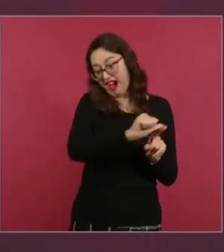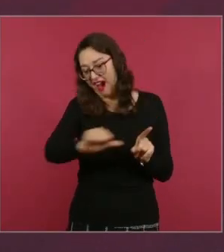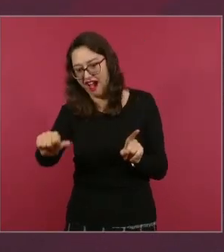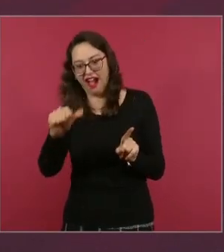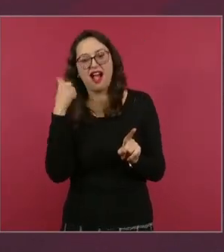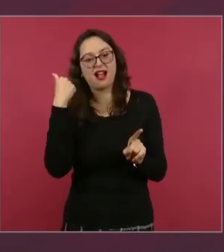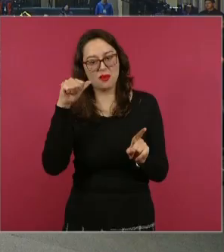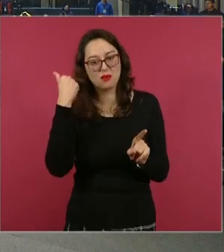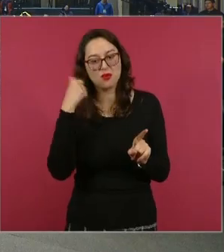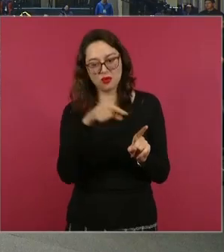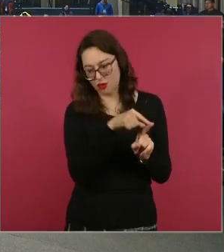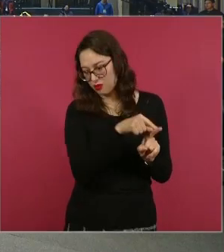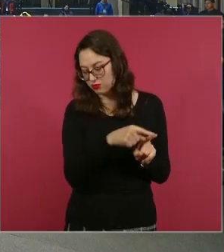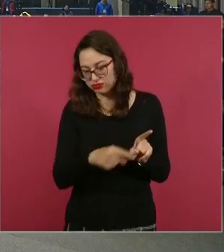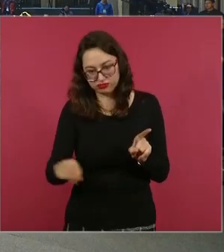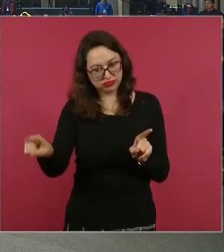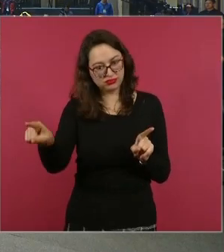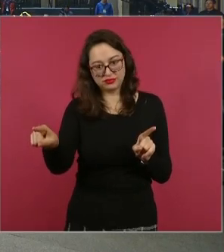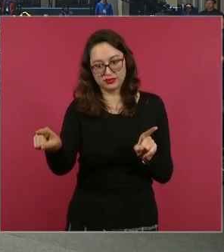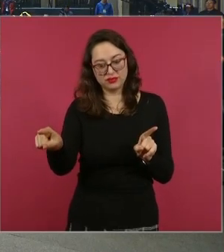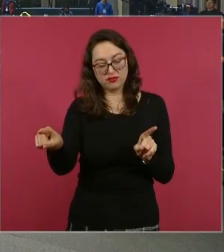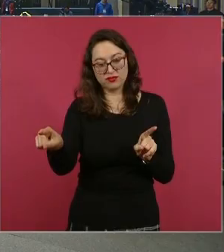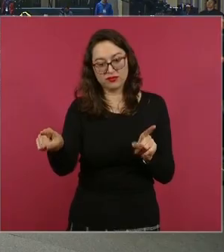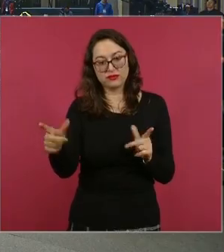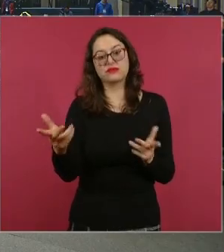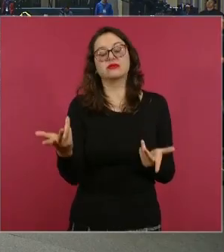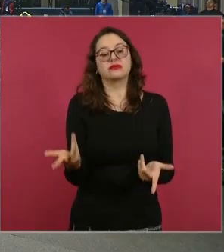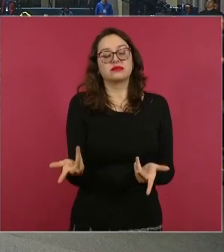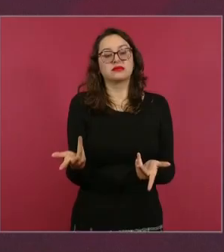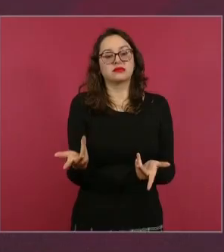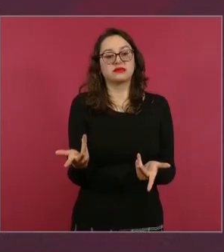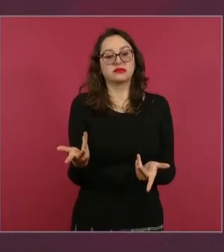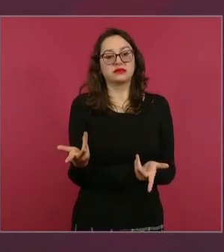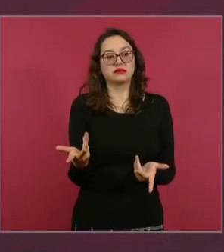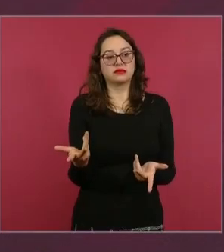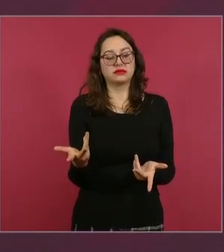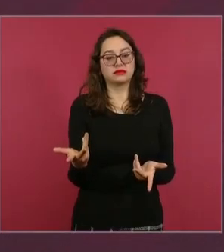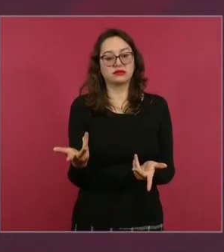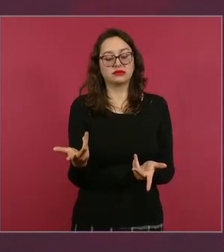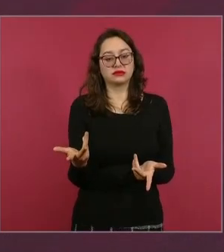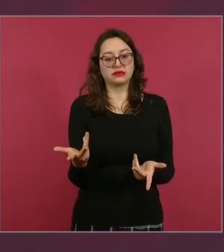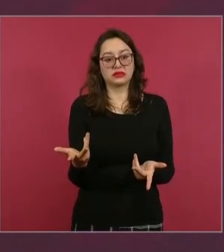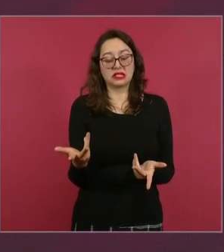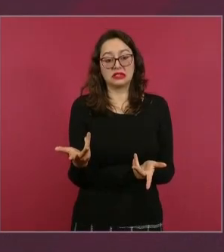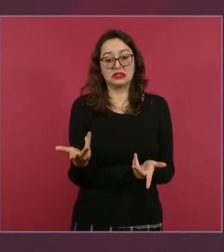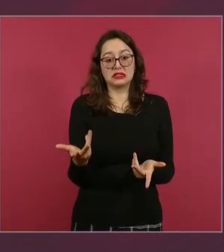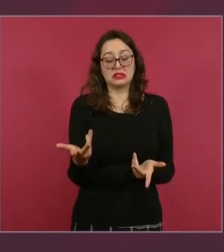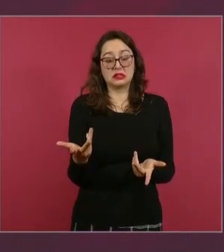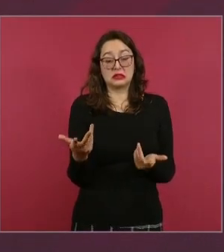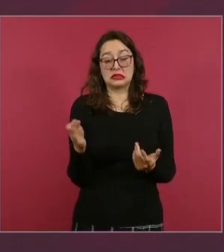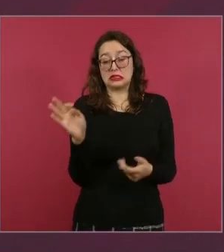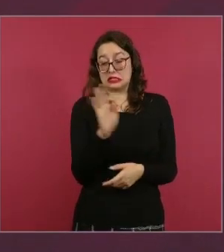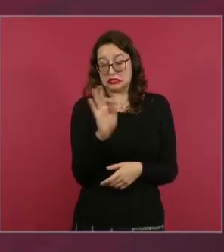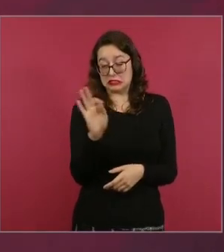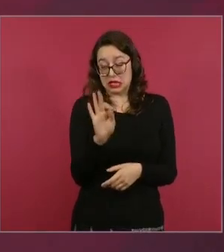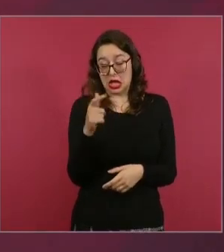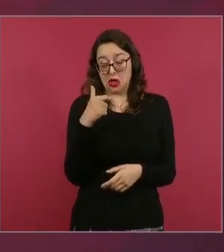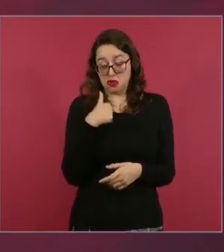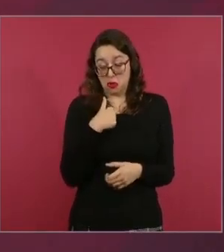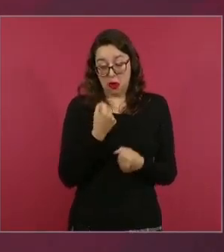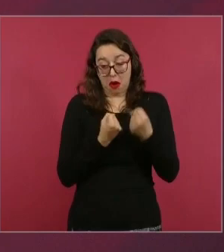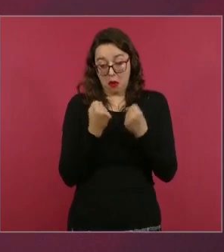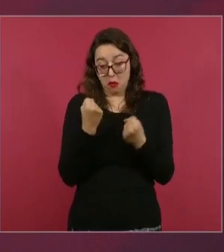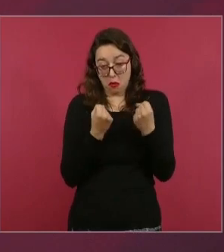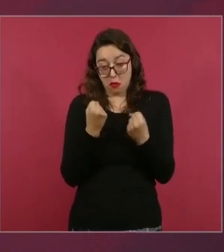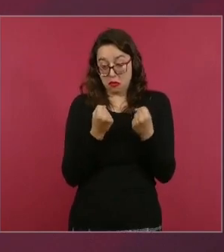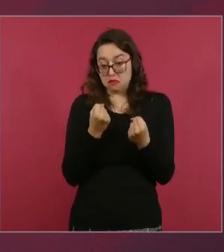Acapulco de todas maneras este eh si no nos hubiésemos atascado ahí